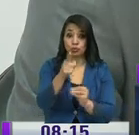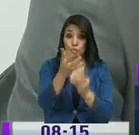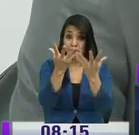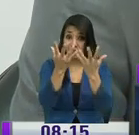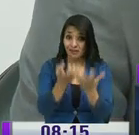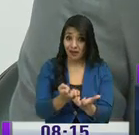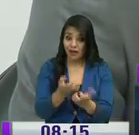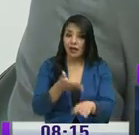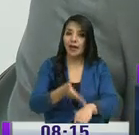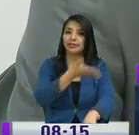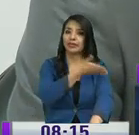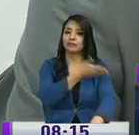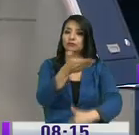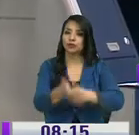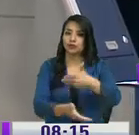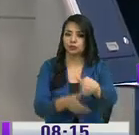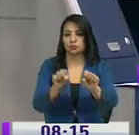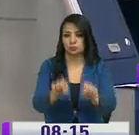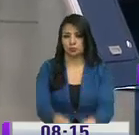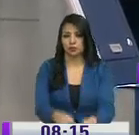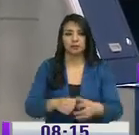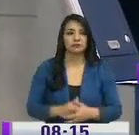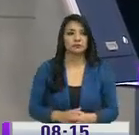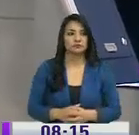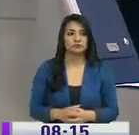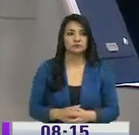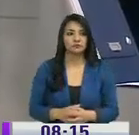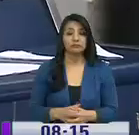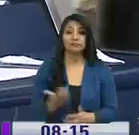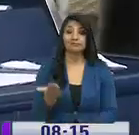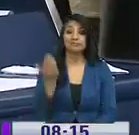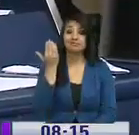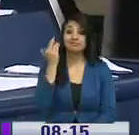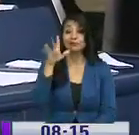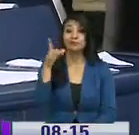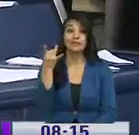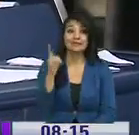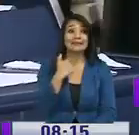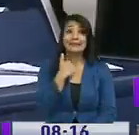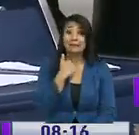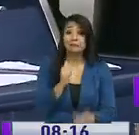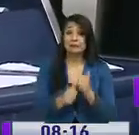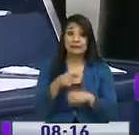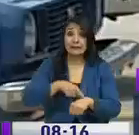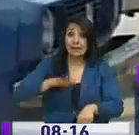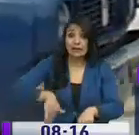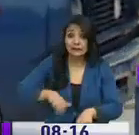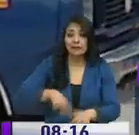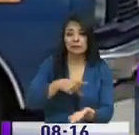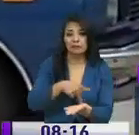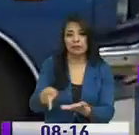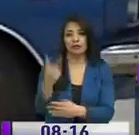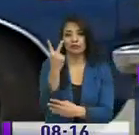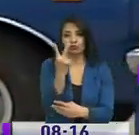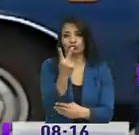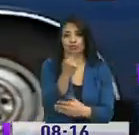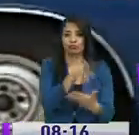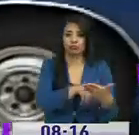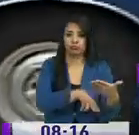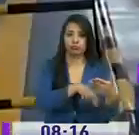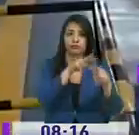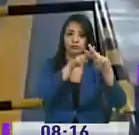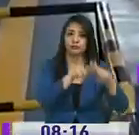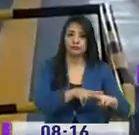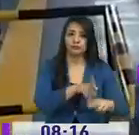realizar o adelantarse el proceso. Aquellos usuarios que no lograron matricular su vehículo en 2018 deberán cancelar dos rubros: por la